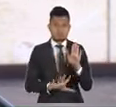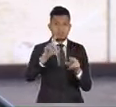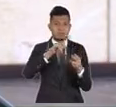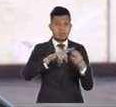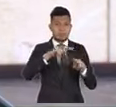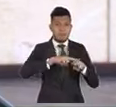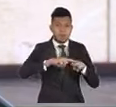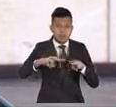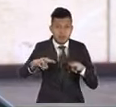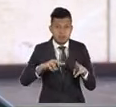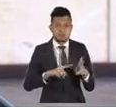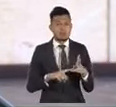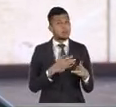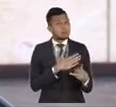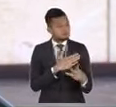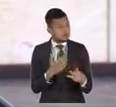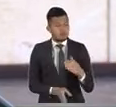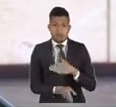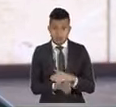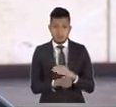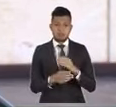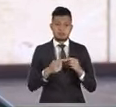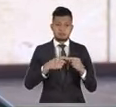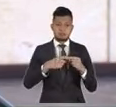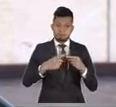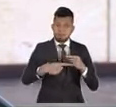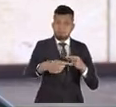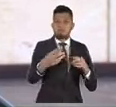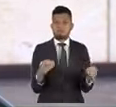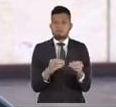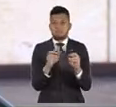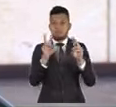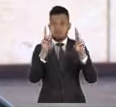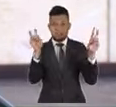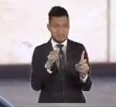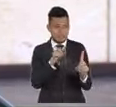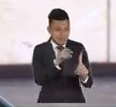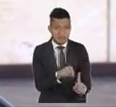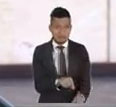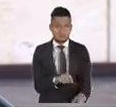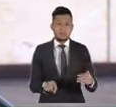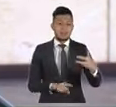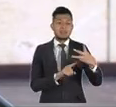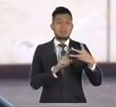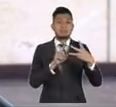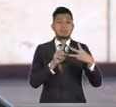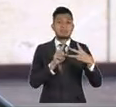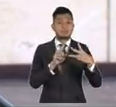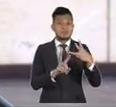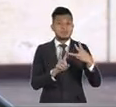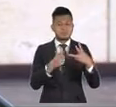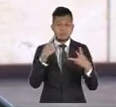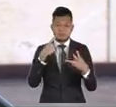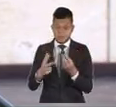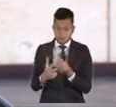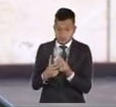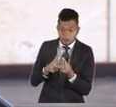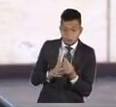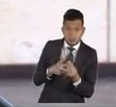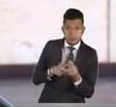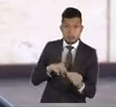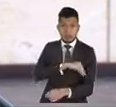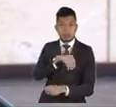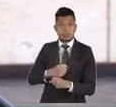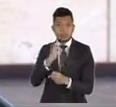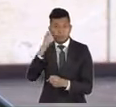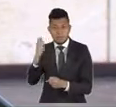y con mucho gusto seguir avanzando en esta línea. El tercer tema tiene que ver con los instrumentos de gestión urbana y de financiación, que es una línea y